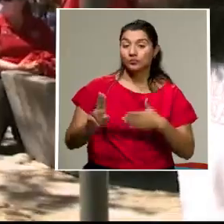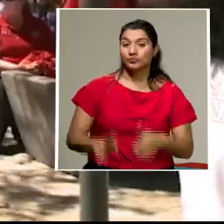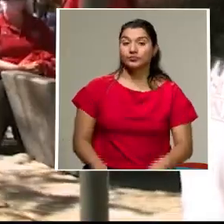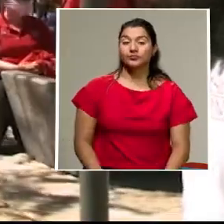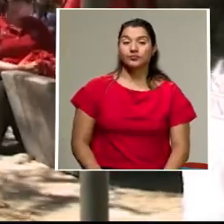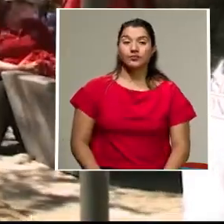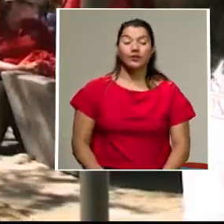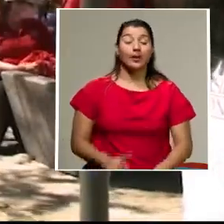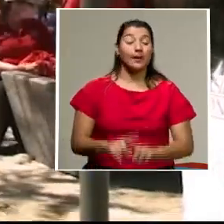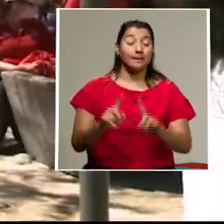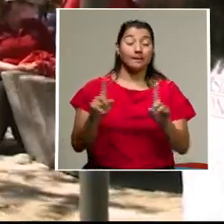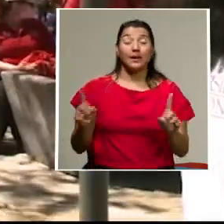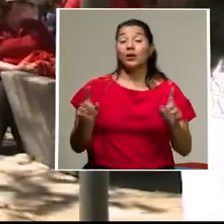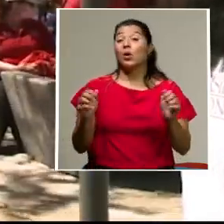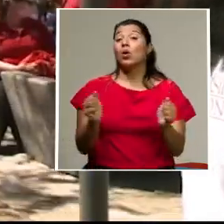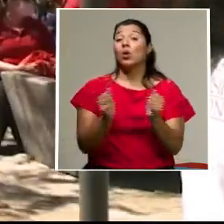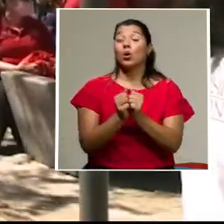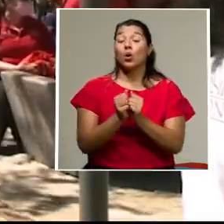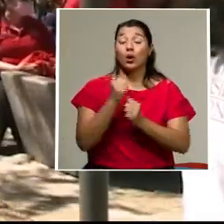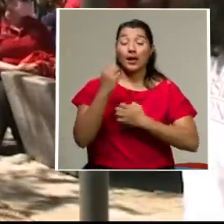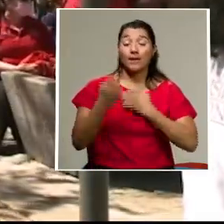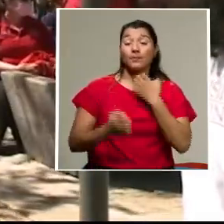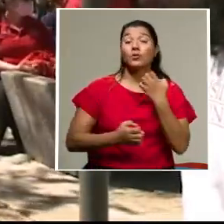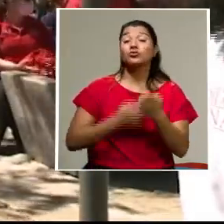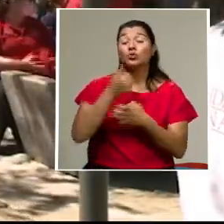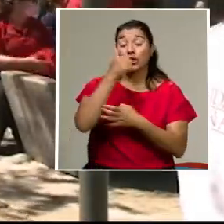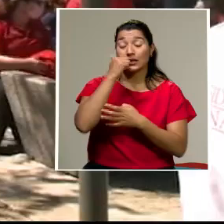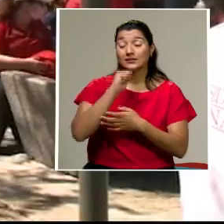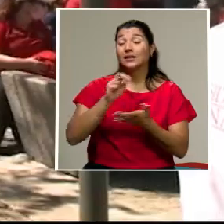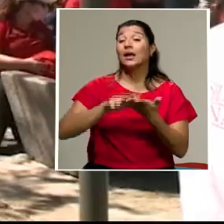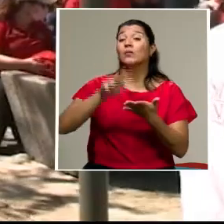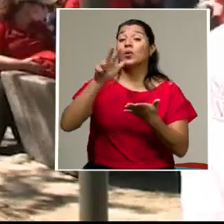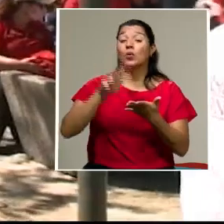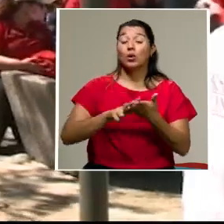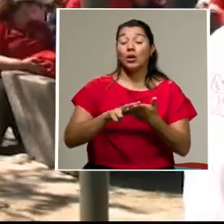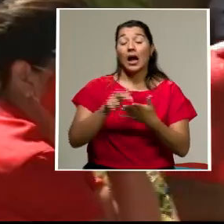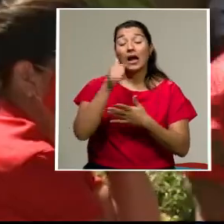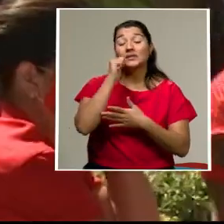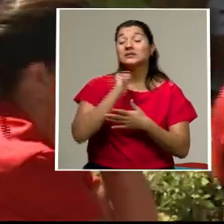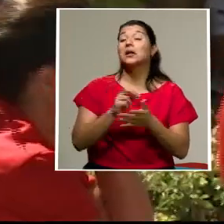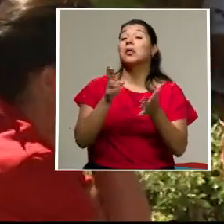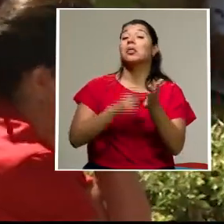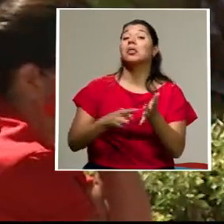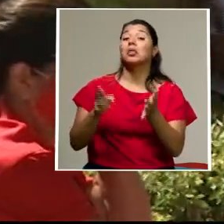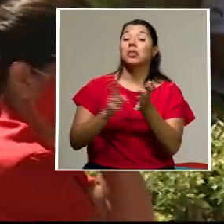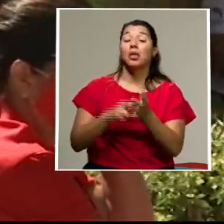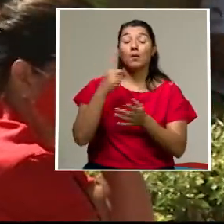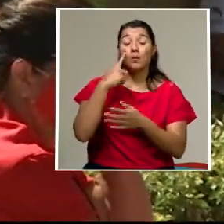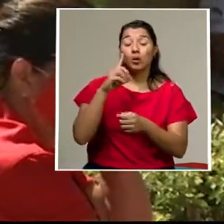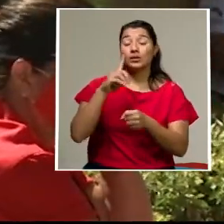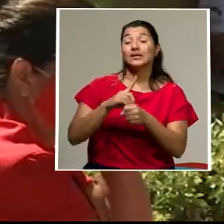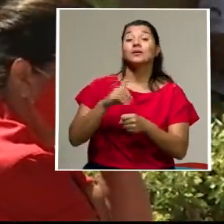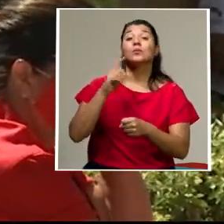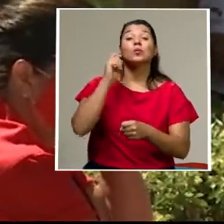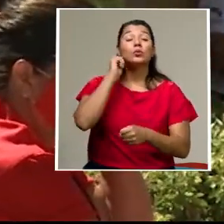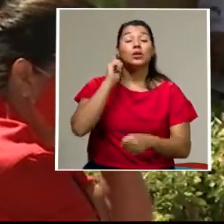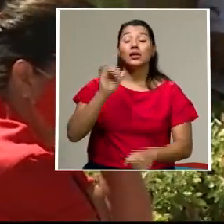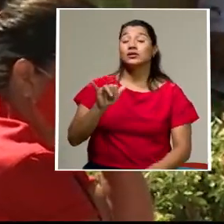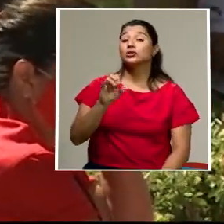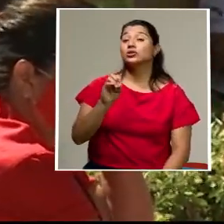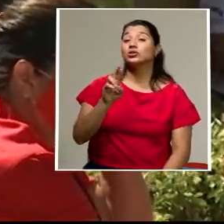obstante, con la moción que ayer se aprobó, que fue una moción reiterada por la diputada Yorleni León